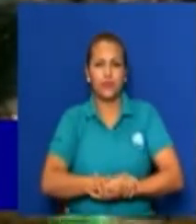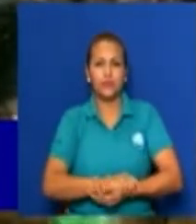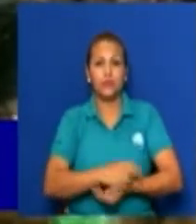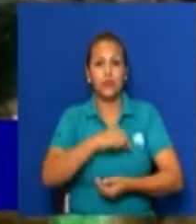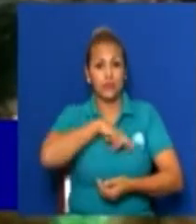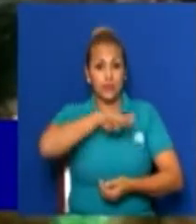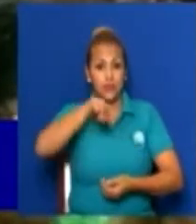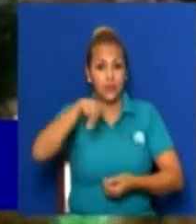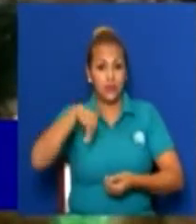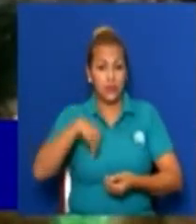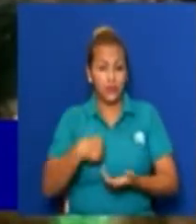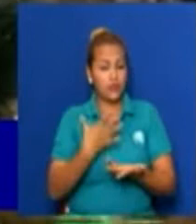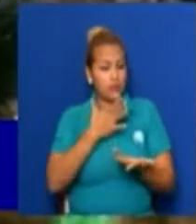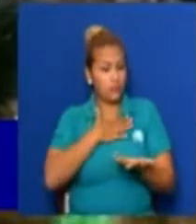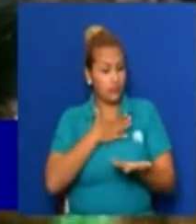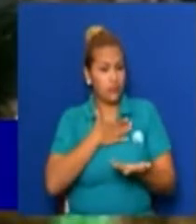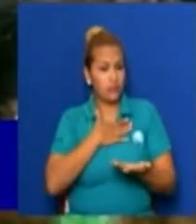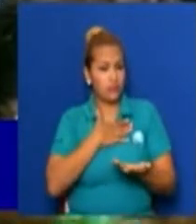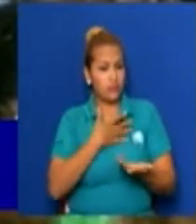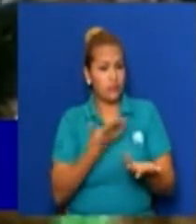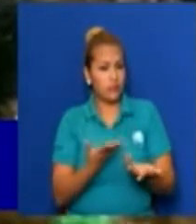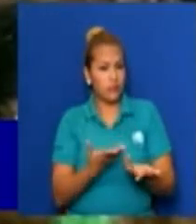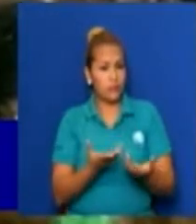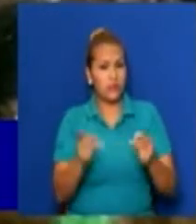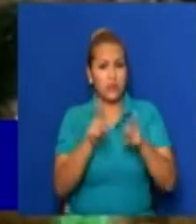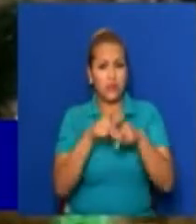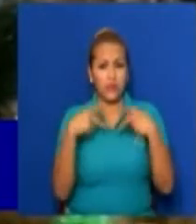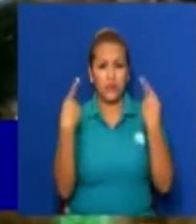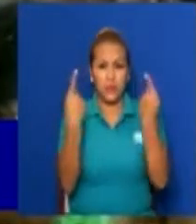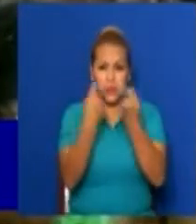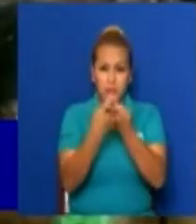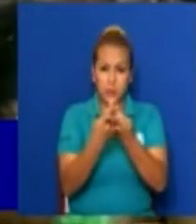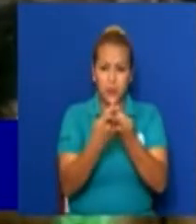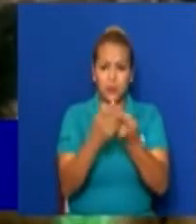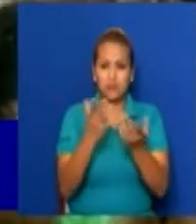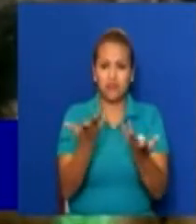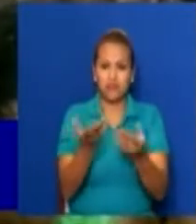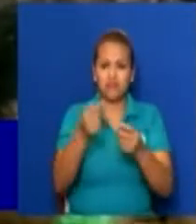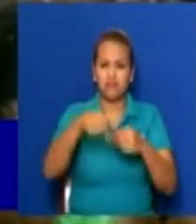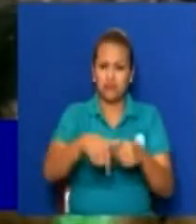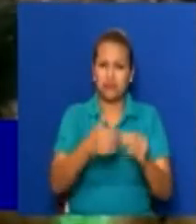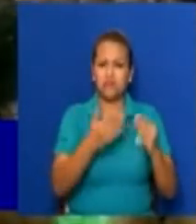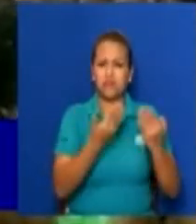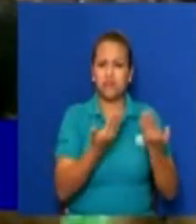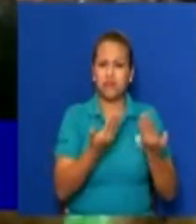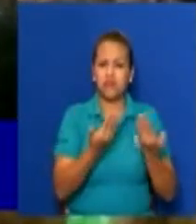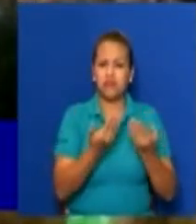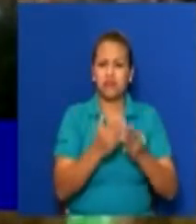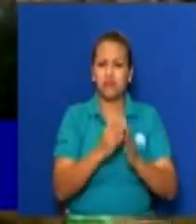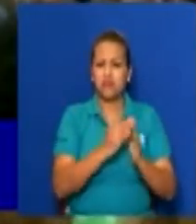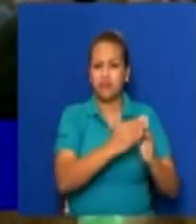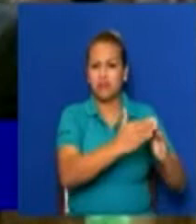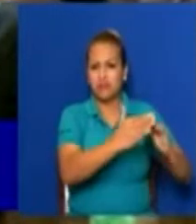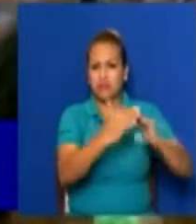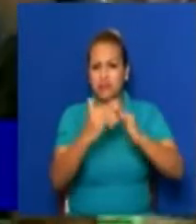Nosotros somos un pueblo, una ciudad